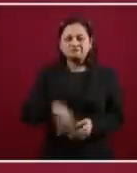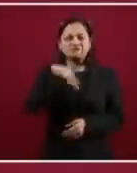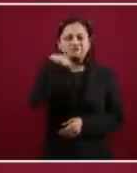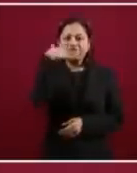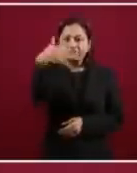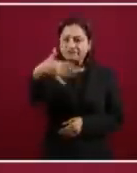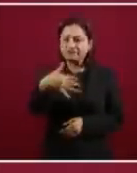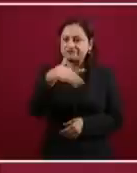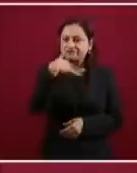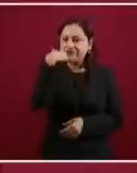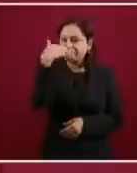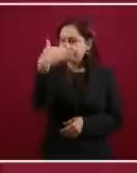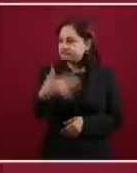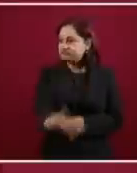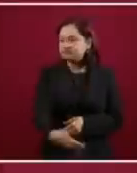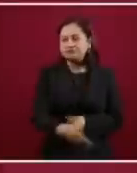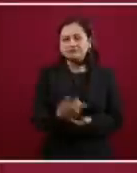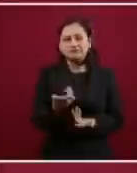descarada,